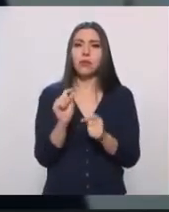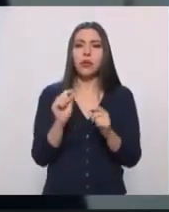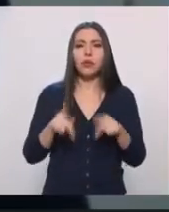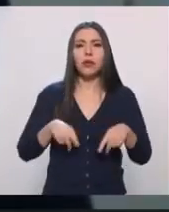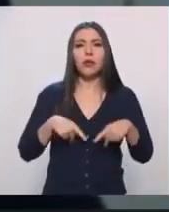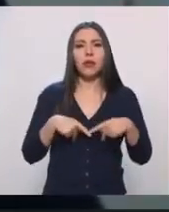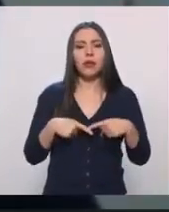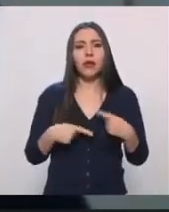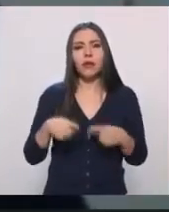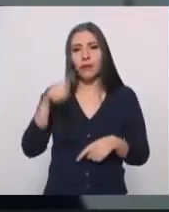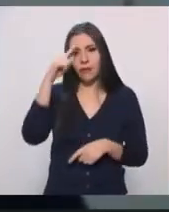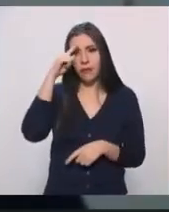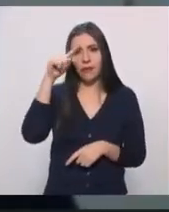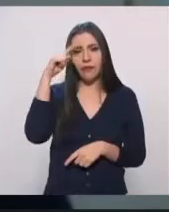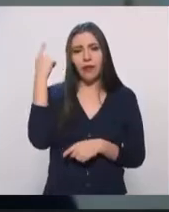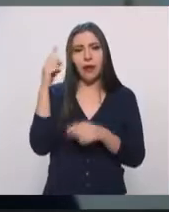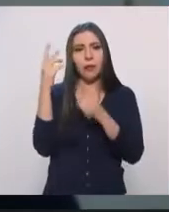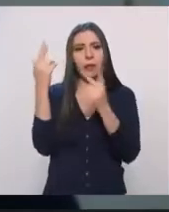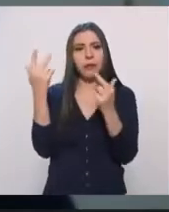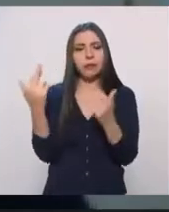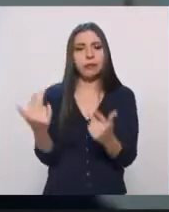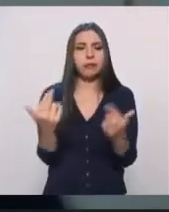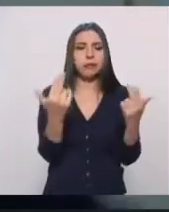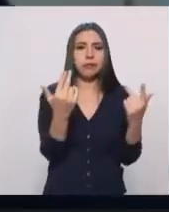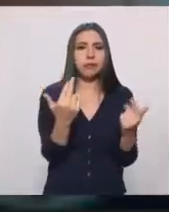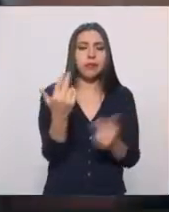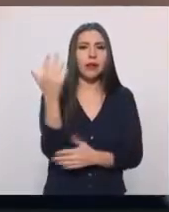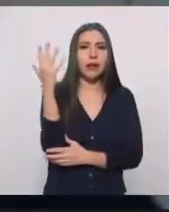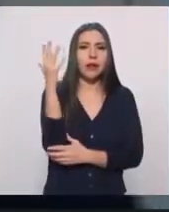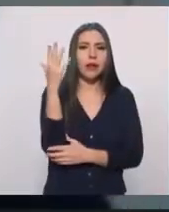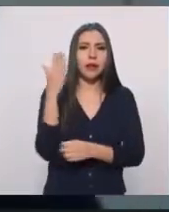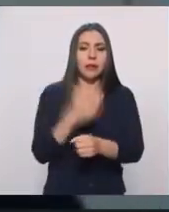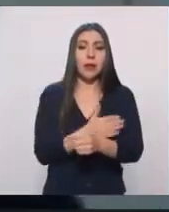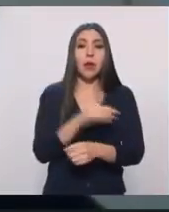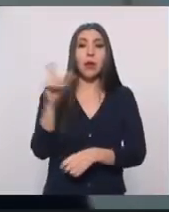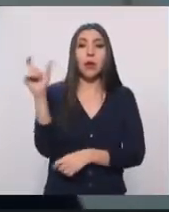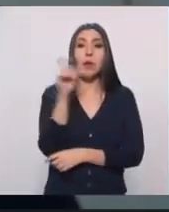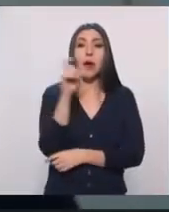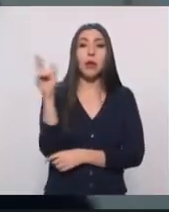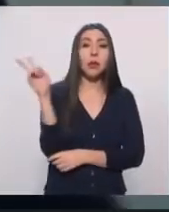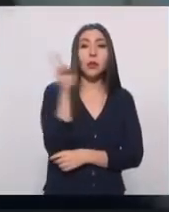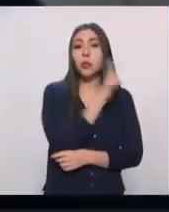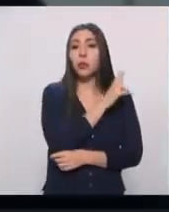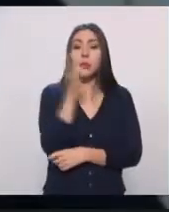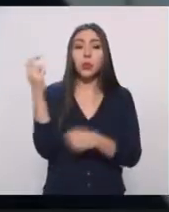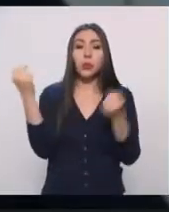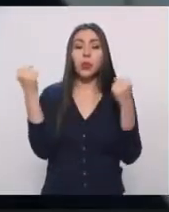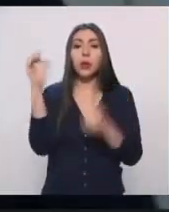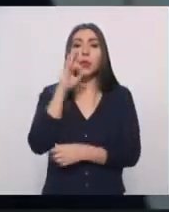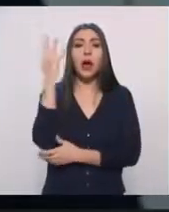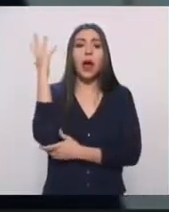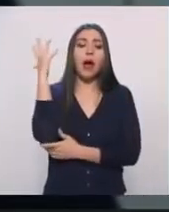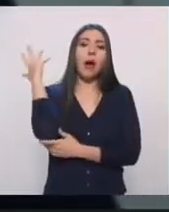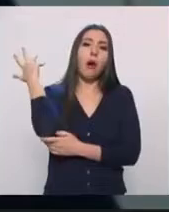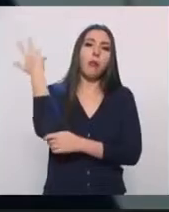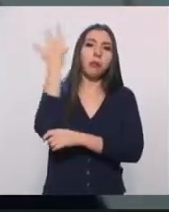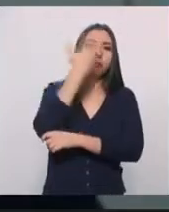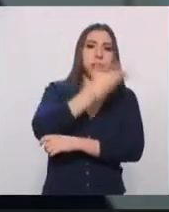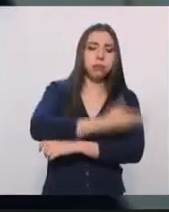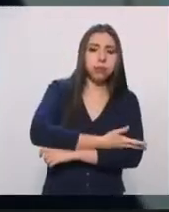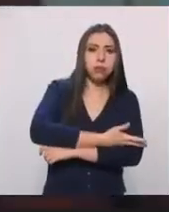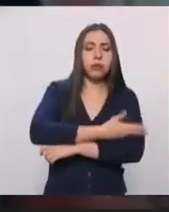entonces es muy quebradiza. Y en época de vientos, así se quiebra y pueden caer los árboles sobre los autos, los techos o incluso